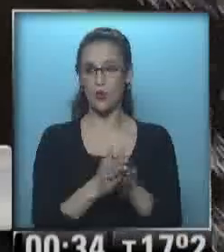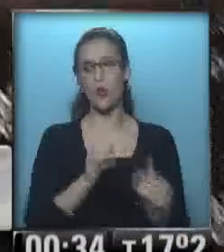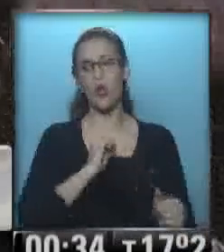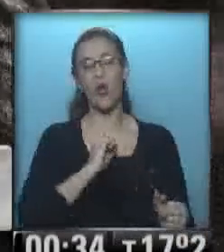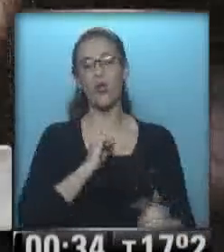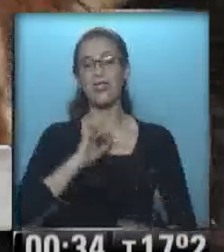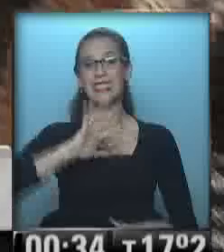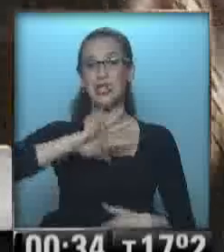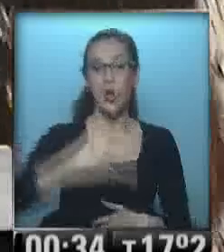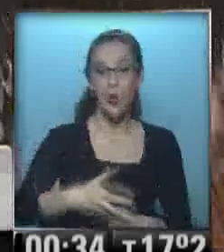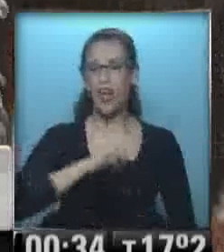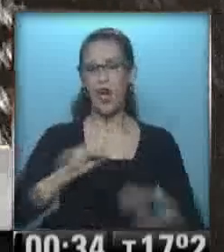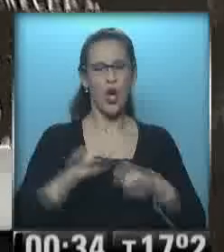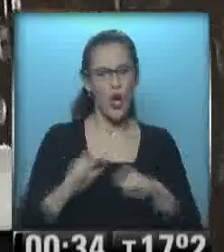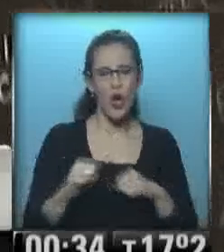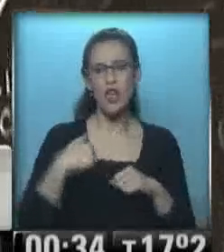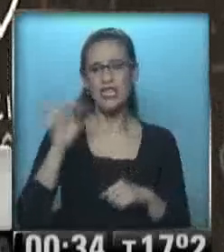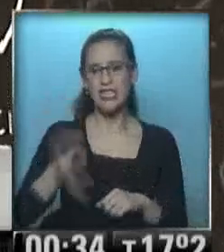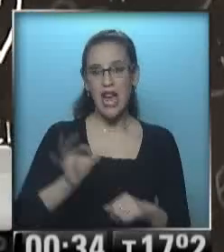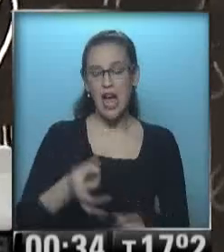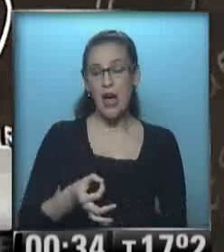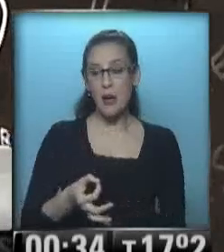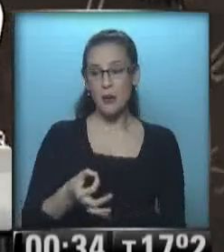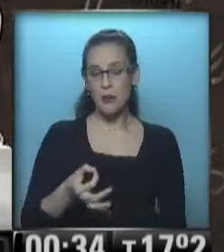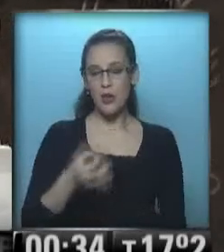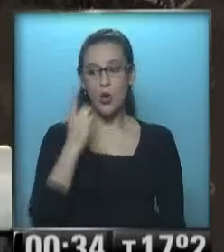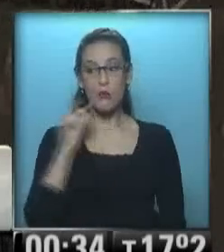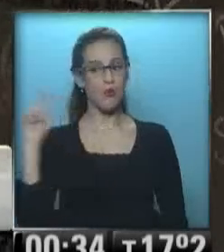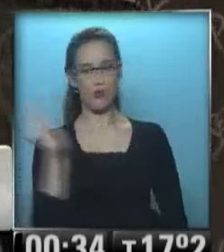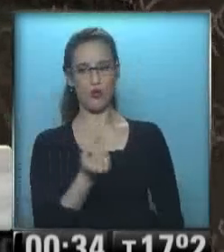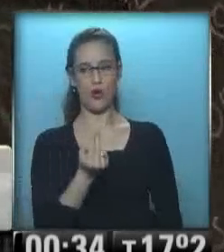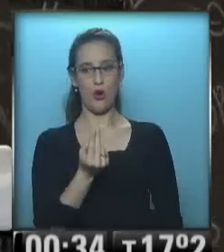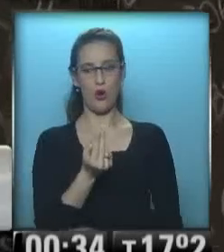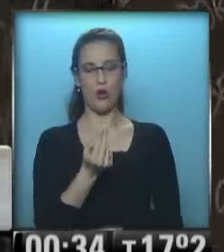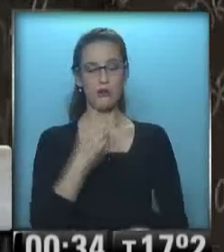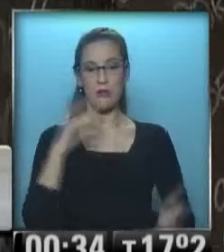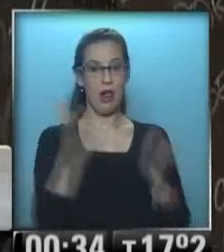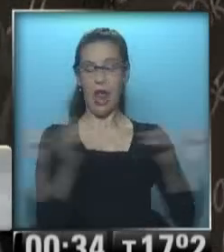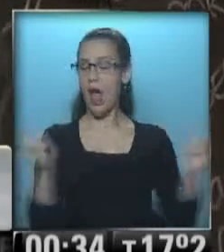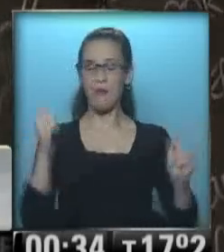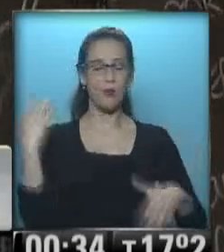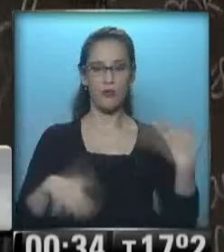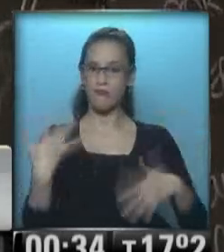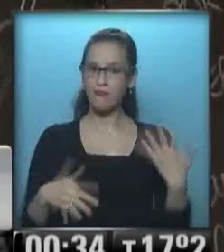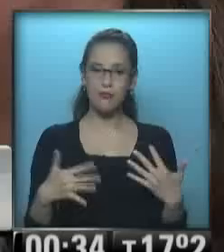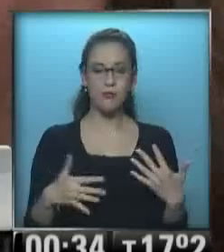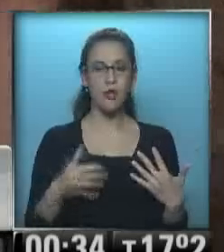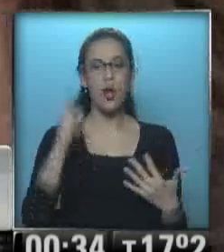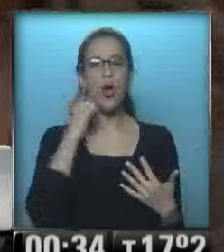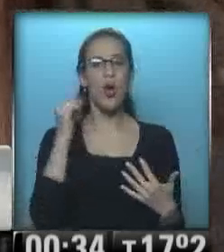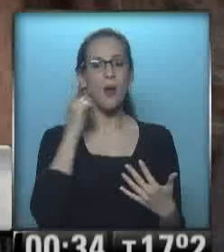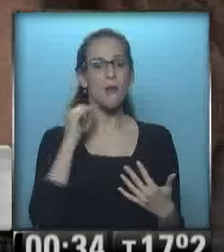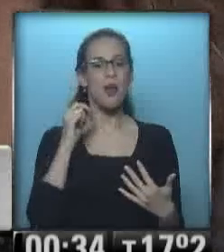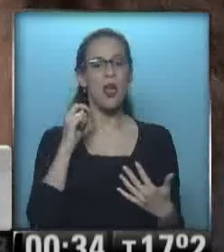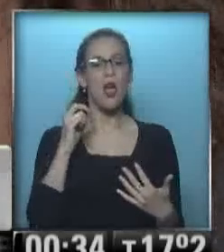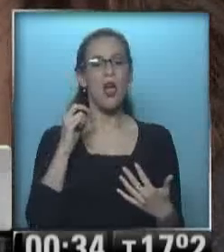5 cuadras y nos enteramos que estábamos por Cabildo y vinimos corriendo. ¿Qué fue Gustavo y qué es Gustavo? ¿Qué es Gustavo? Gustavo creo que es la luz,